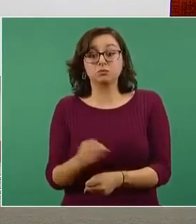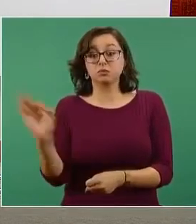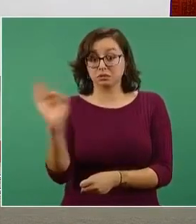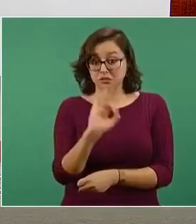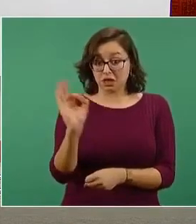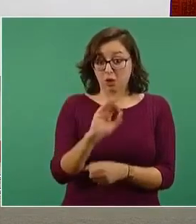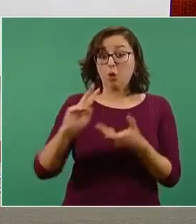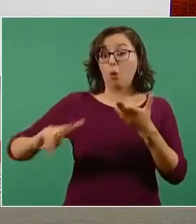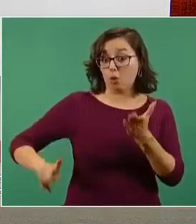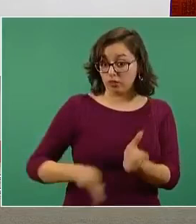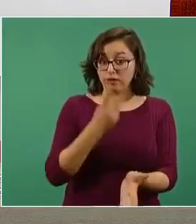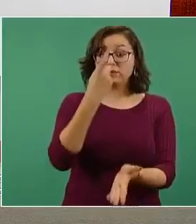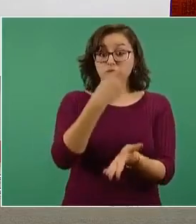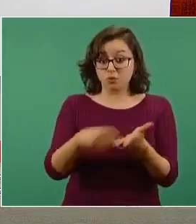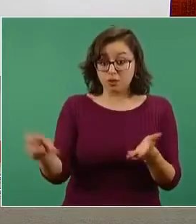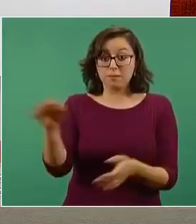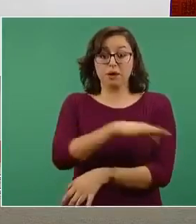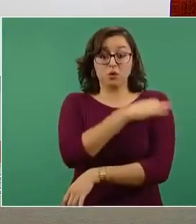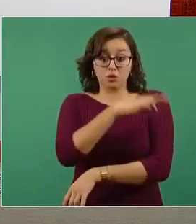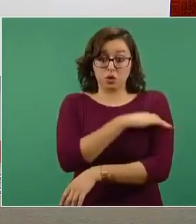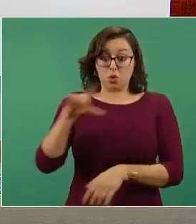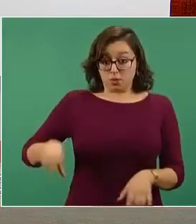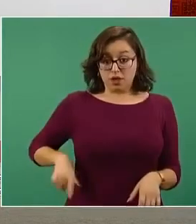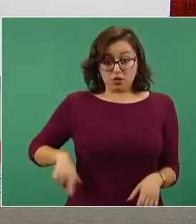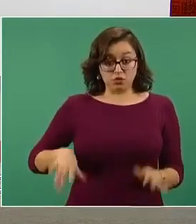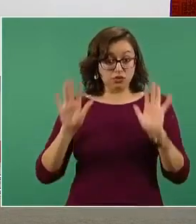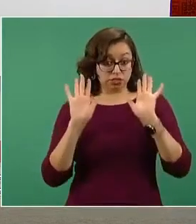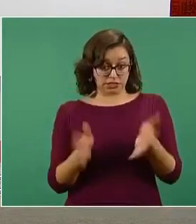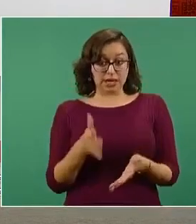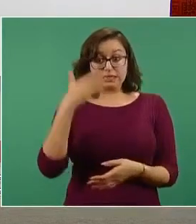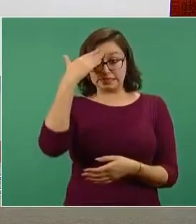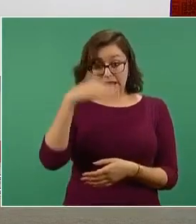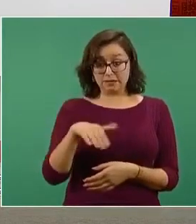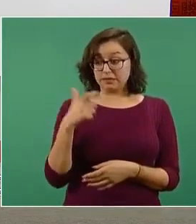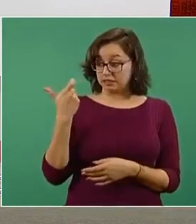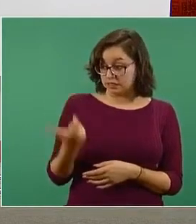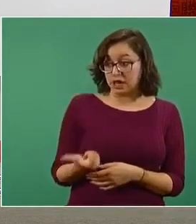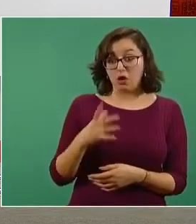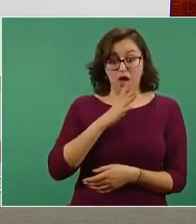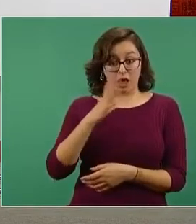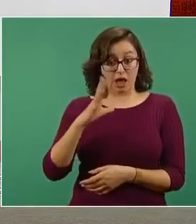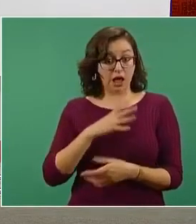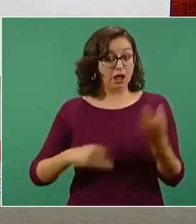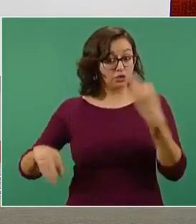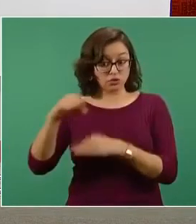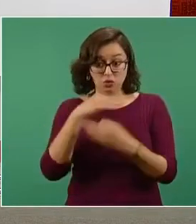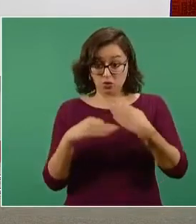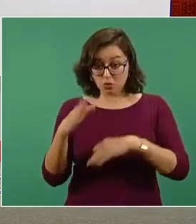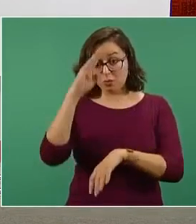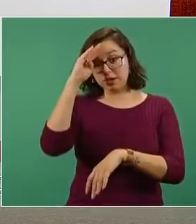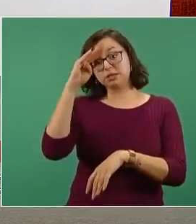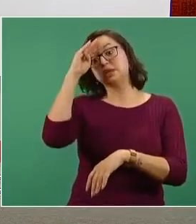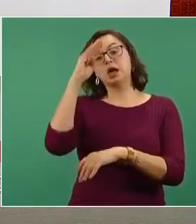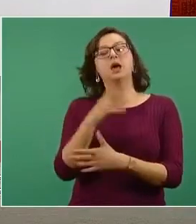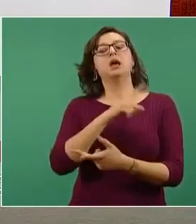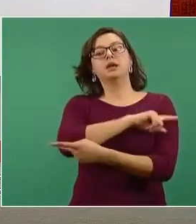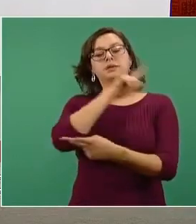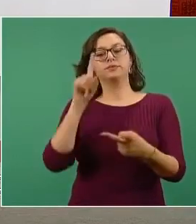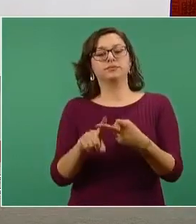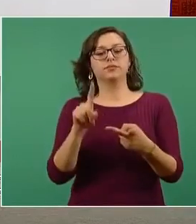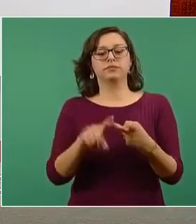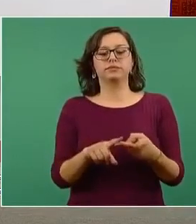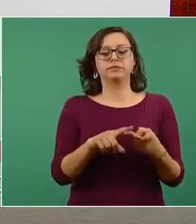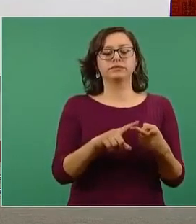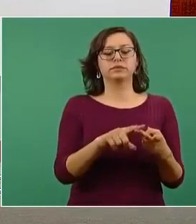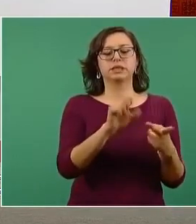situación. Eso por un lado, doctora Lomía, y por el otro preguntarle, ¿ya existe una estrategia por parte de la Secretaría de Salud y